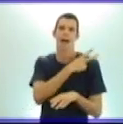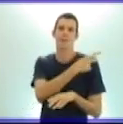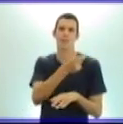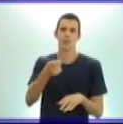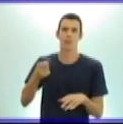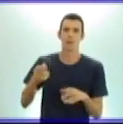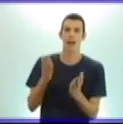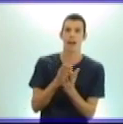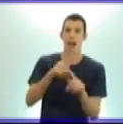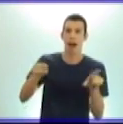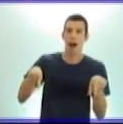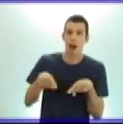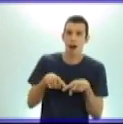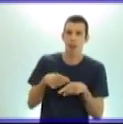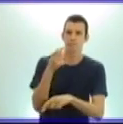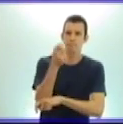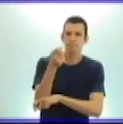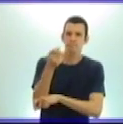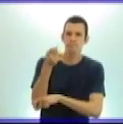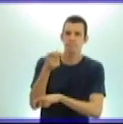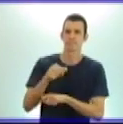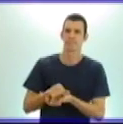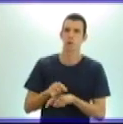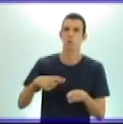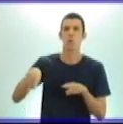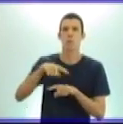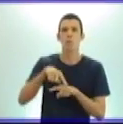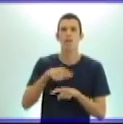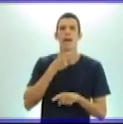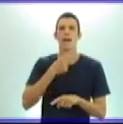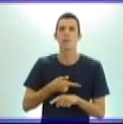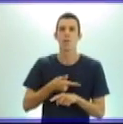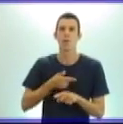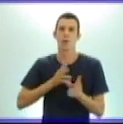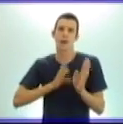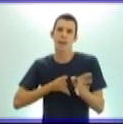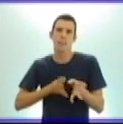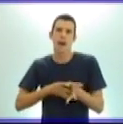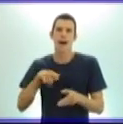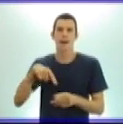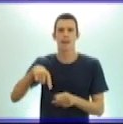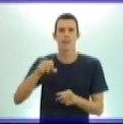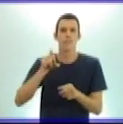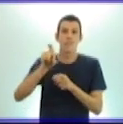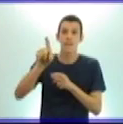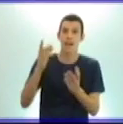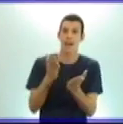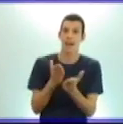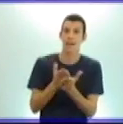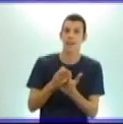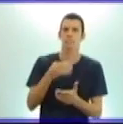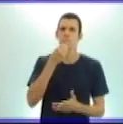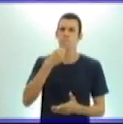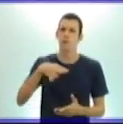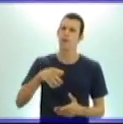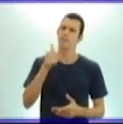maestros de manera que logren explicar los objetivos de la invasión a